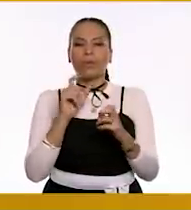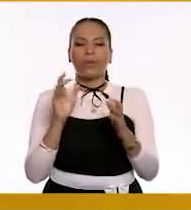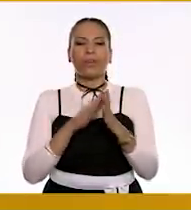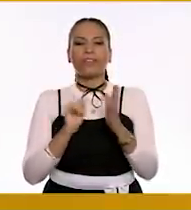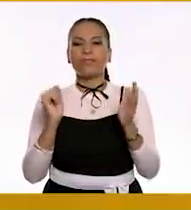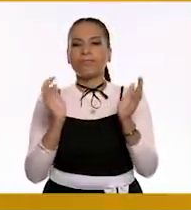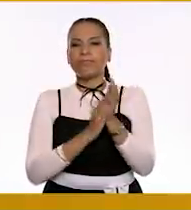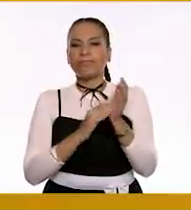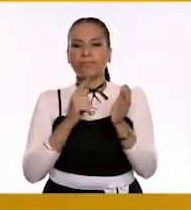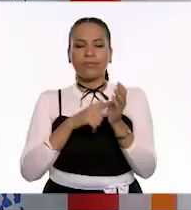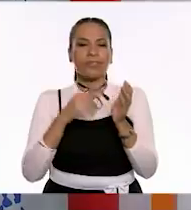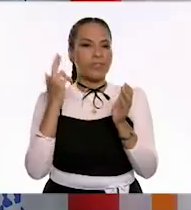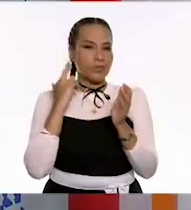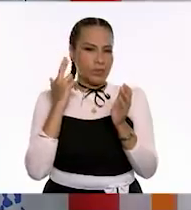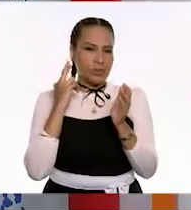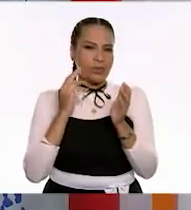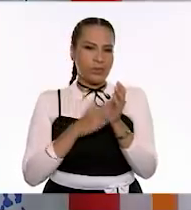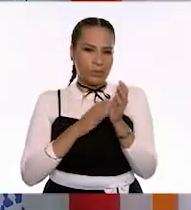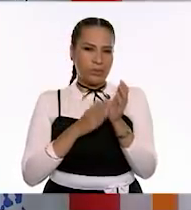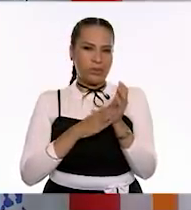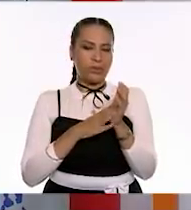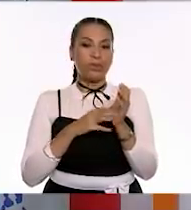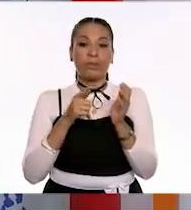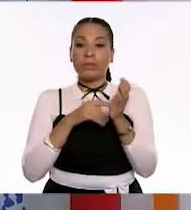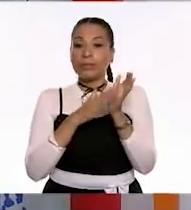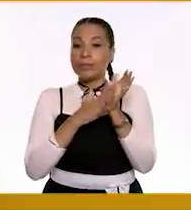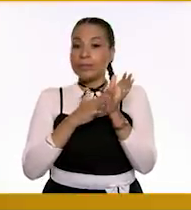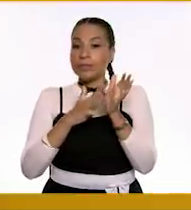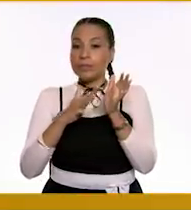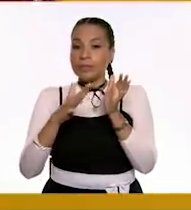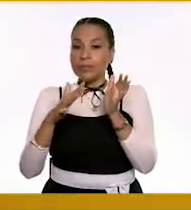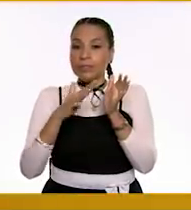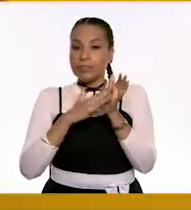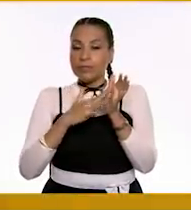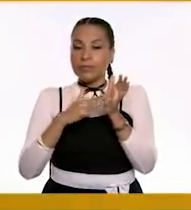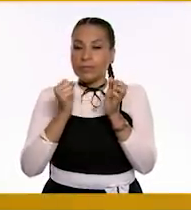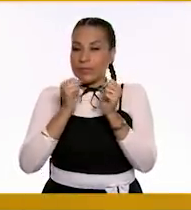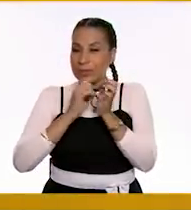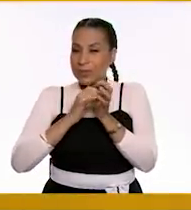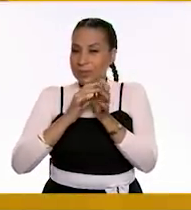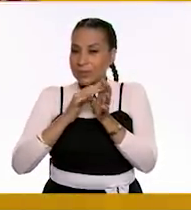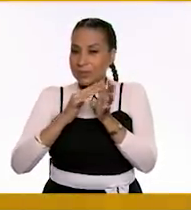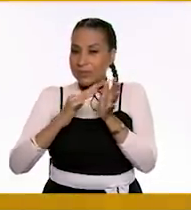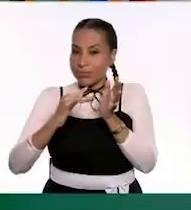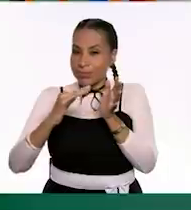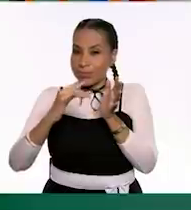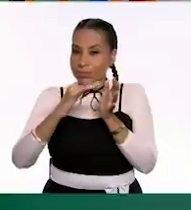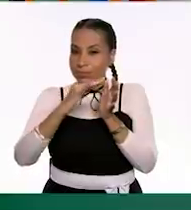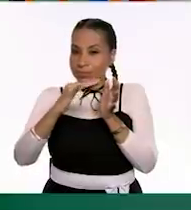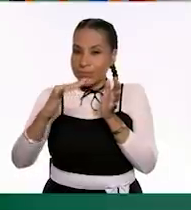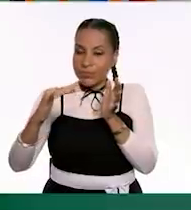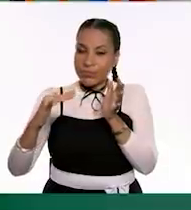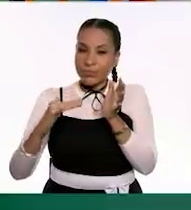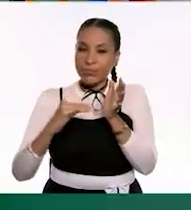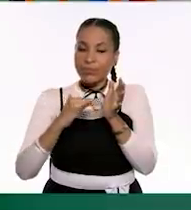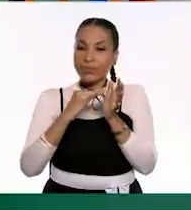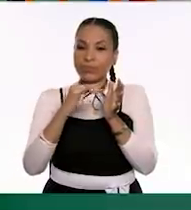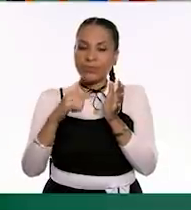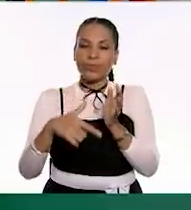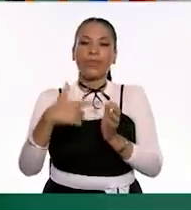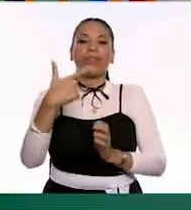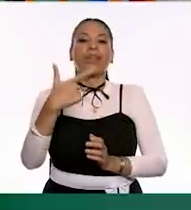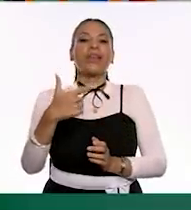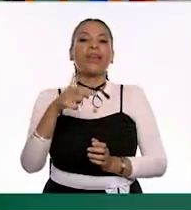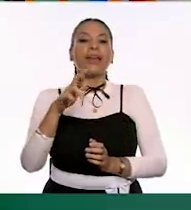golpeamos algo, produce un sonido. Y estas vibraciones, cuando son muy amplias, son los sonidos